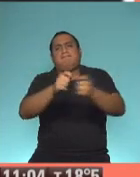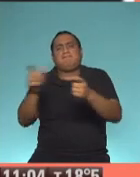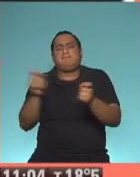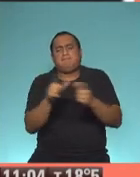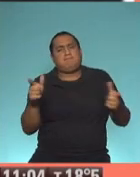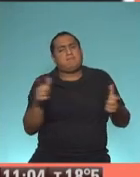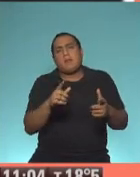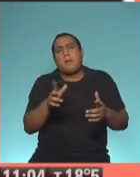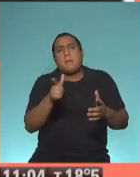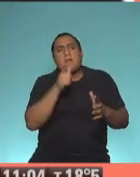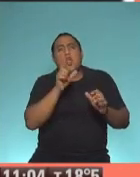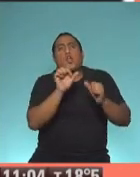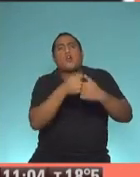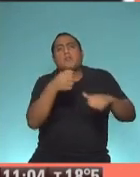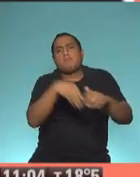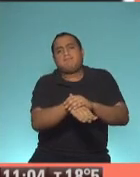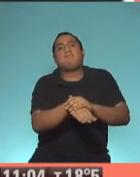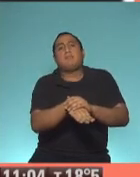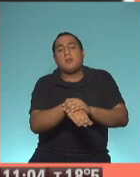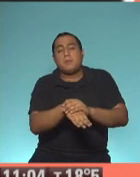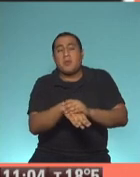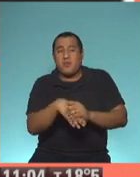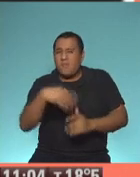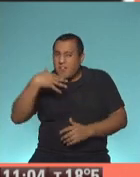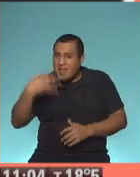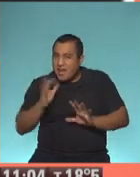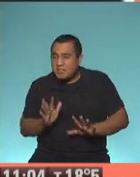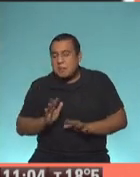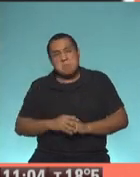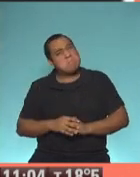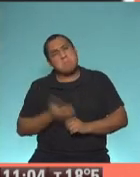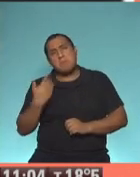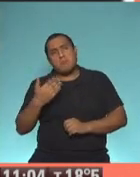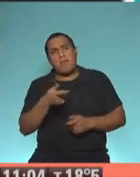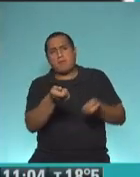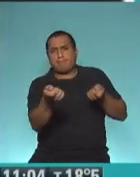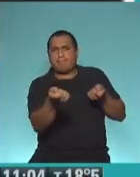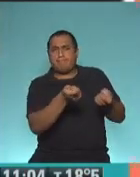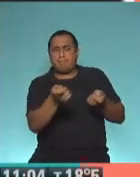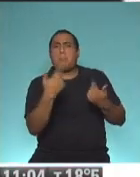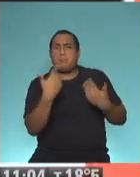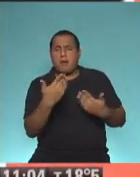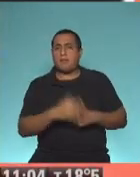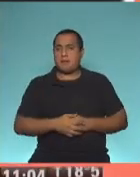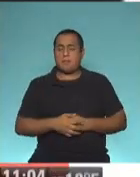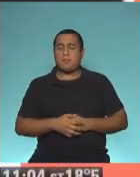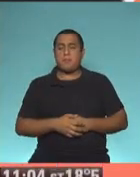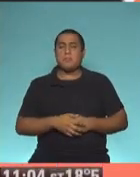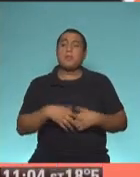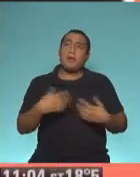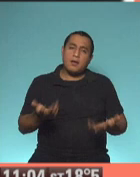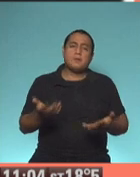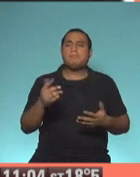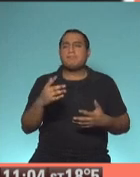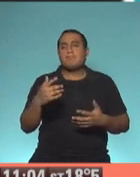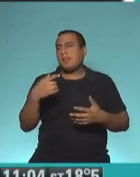se esconde abajo de las camas, por ahí no es tan así y que lo vamos a poder controlar. Viste que ahí y tratamos siempre